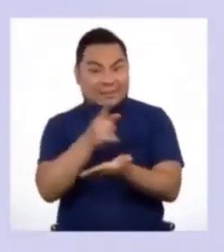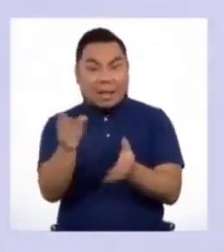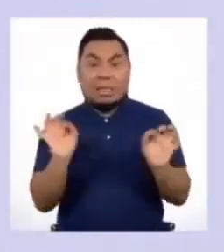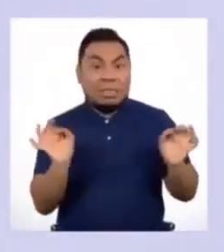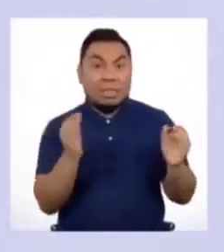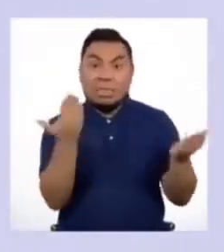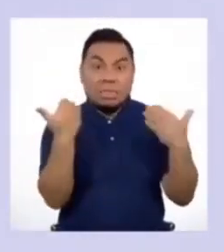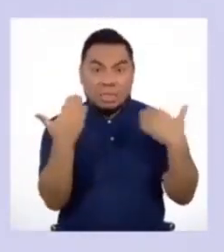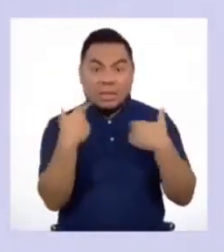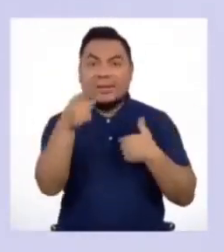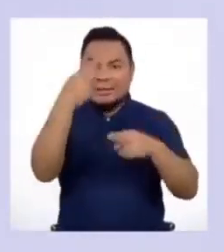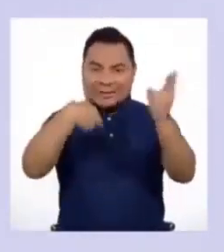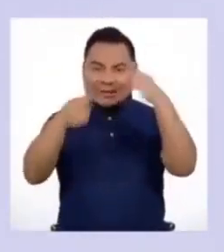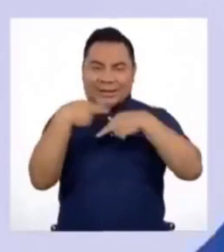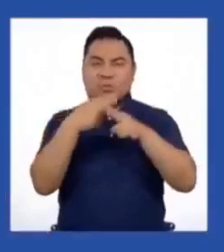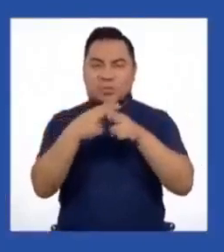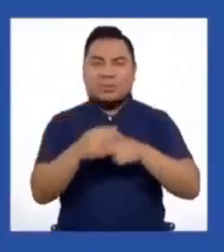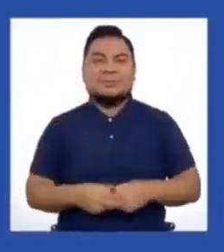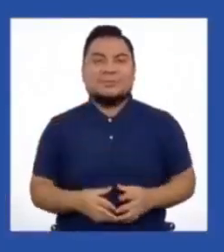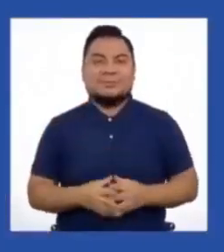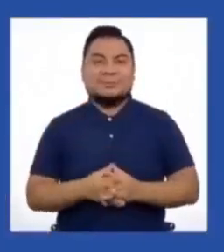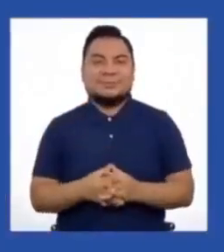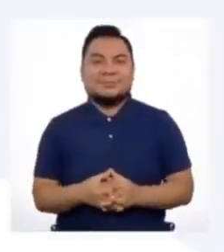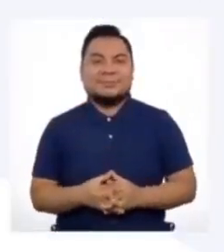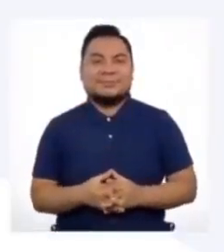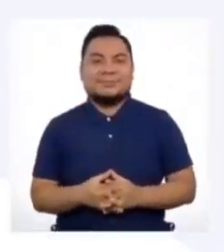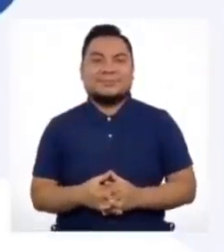a la mano, ¿sí? Regresamos en un momento.